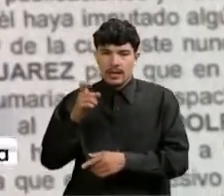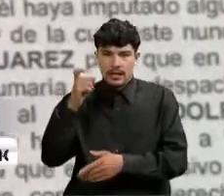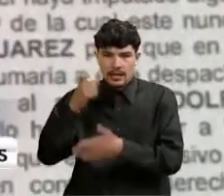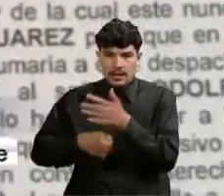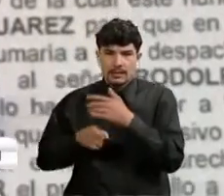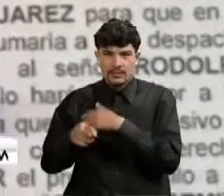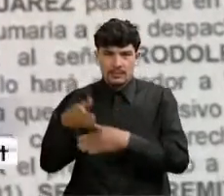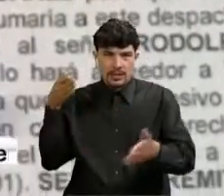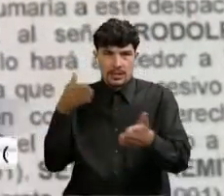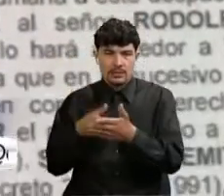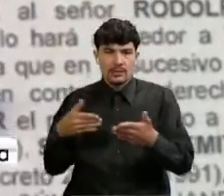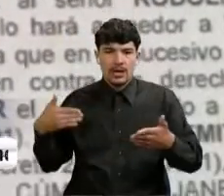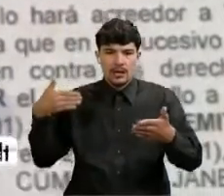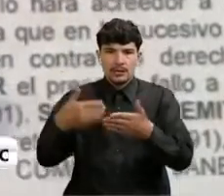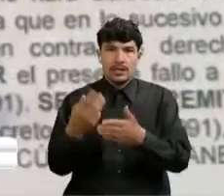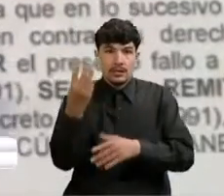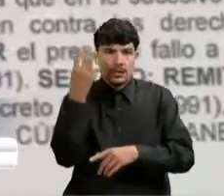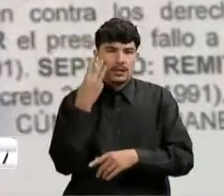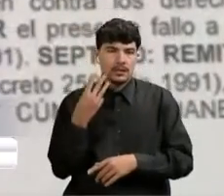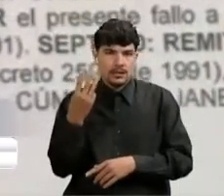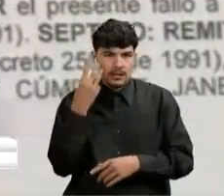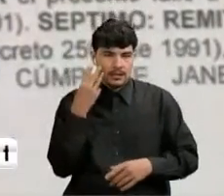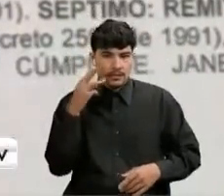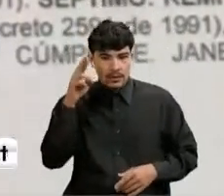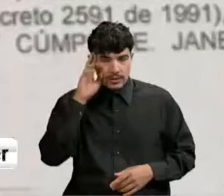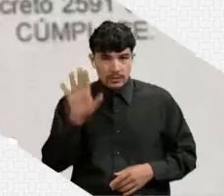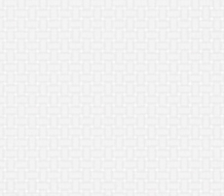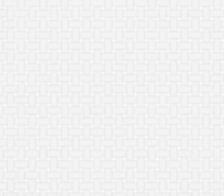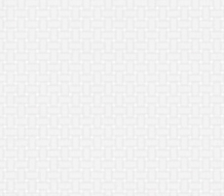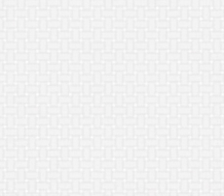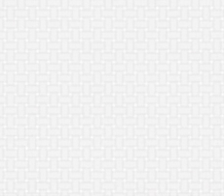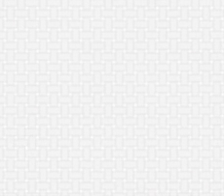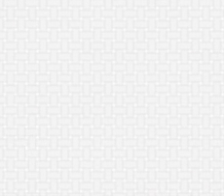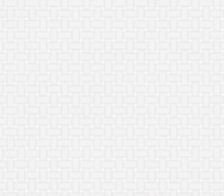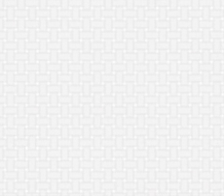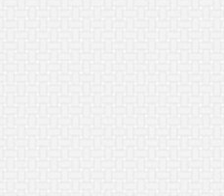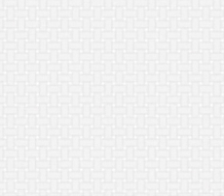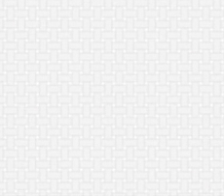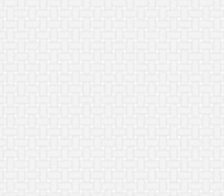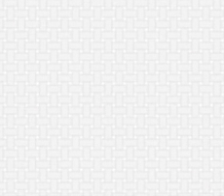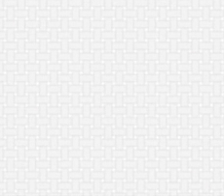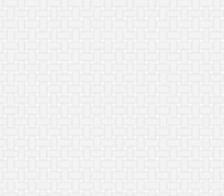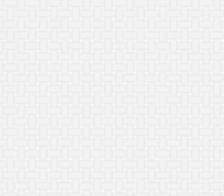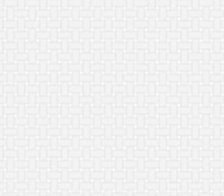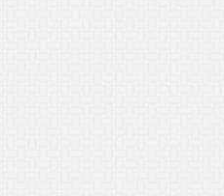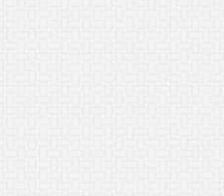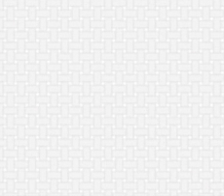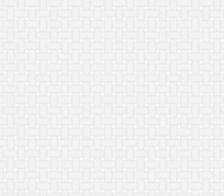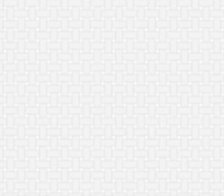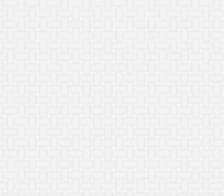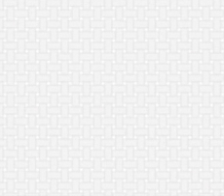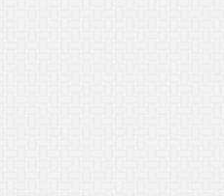denuncia en el lapso de tres días en medios masivos de comunicación puntocom